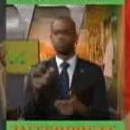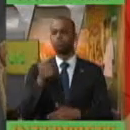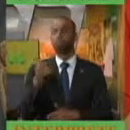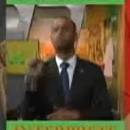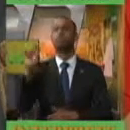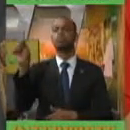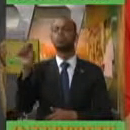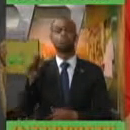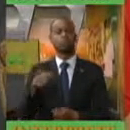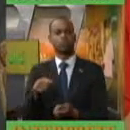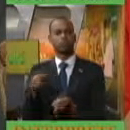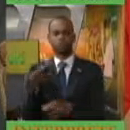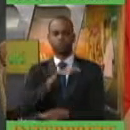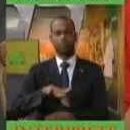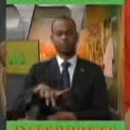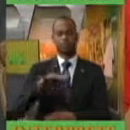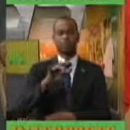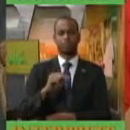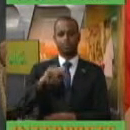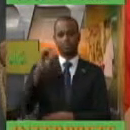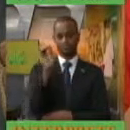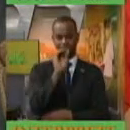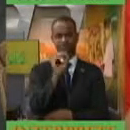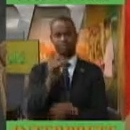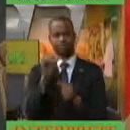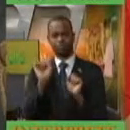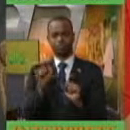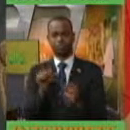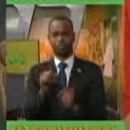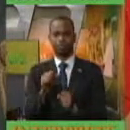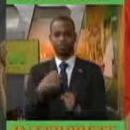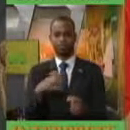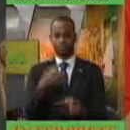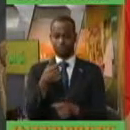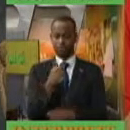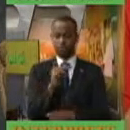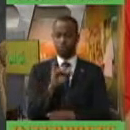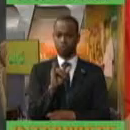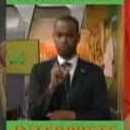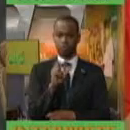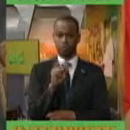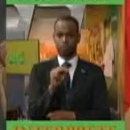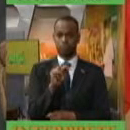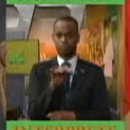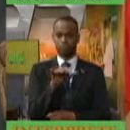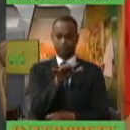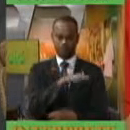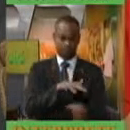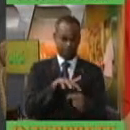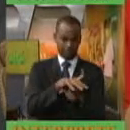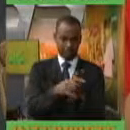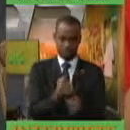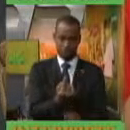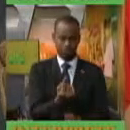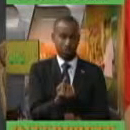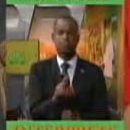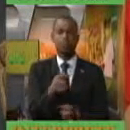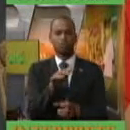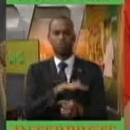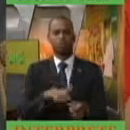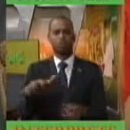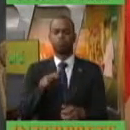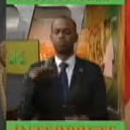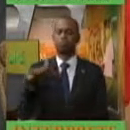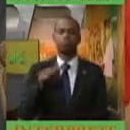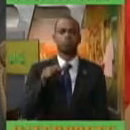otros alcaldes de toda la línea noroeste, porque aunque yo soy enlace en Guayubín, no me he limitado a quedarme en Guayubín, sino que